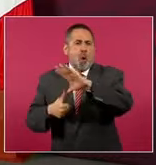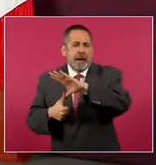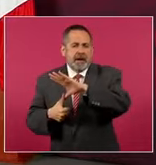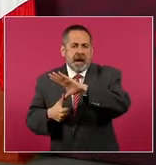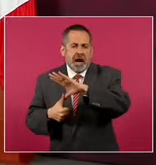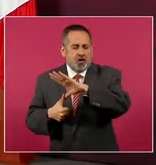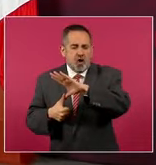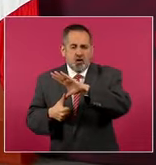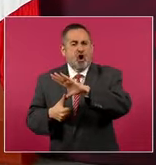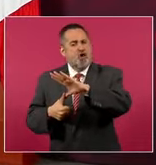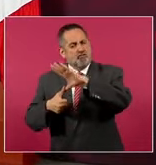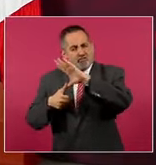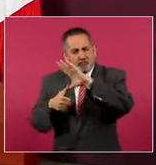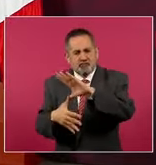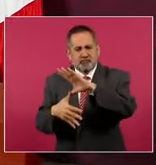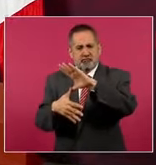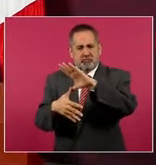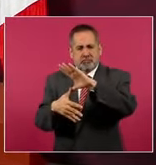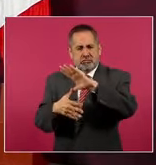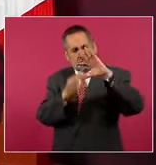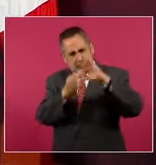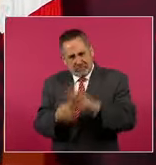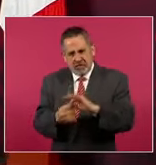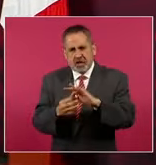O sea, ya con el tratado